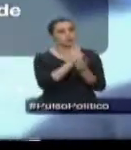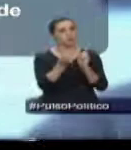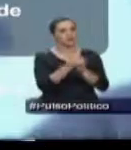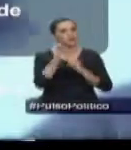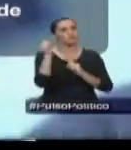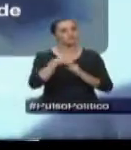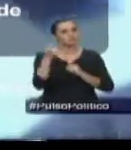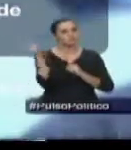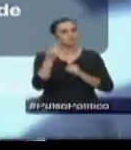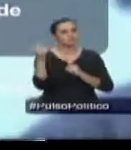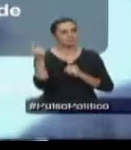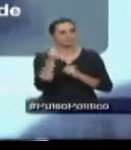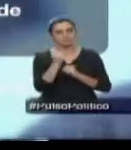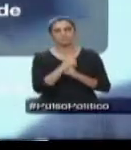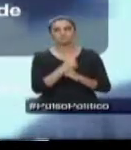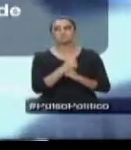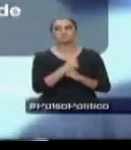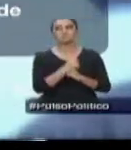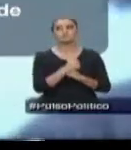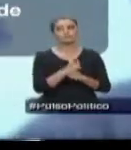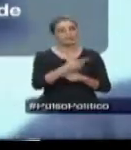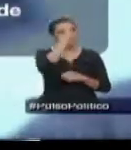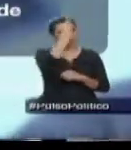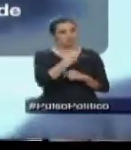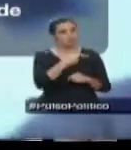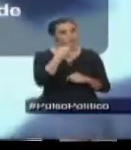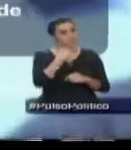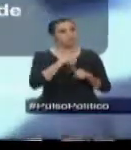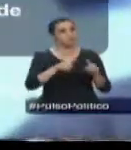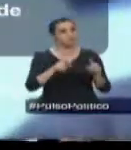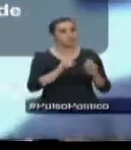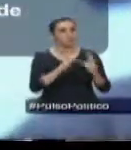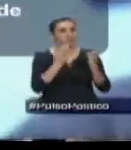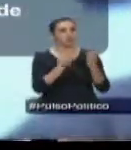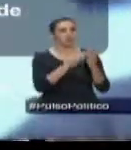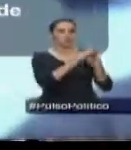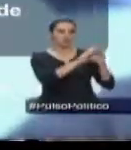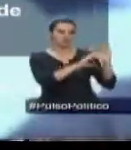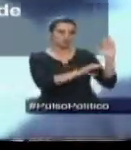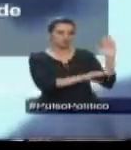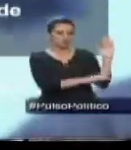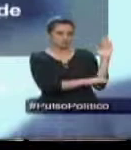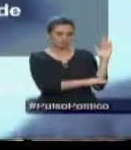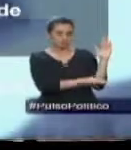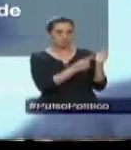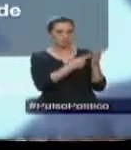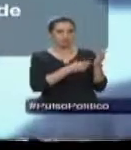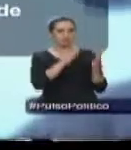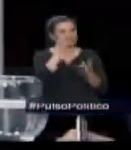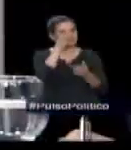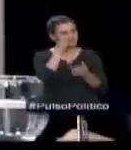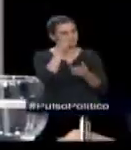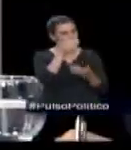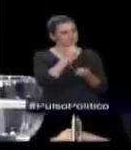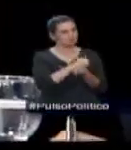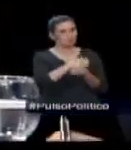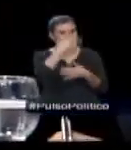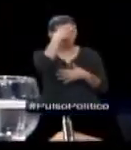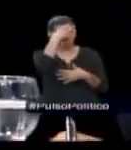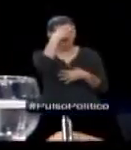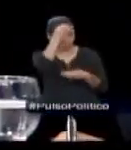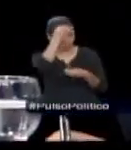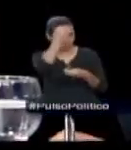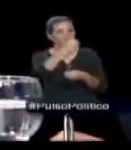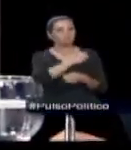se necesita de la intervención del pueblo sin embargo la corte constitucional que siempre ha sido referente al poder